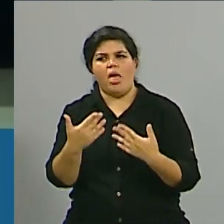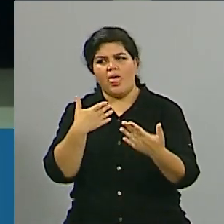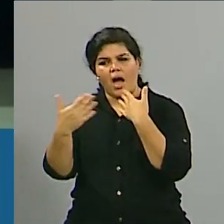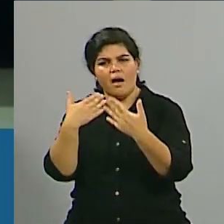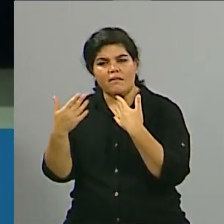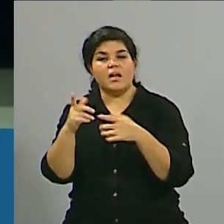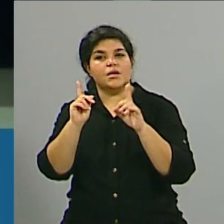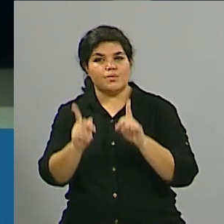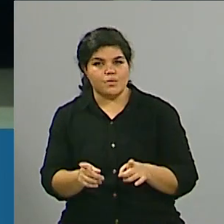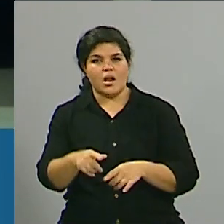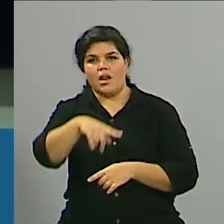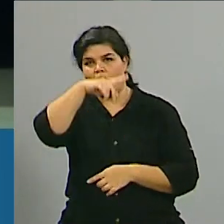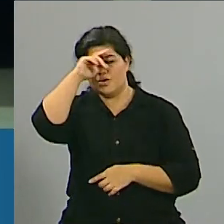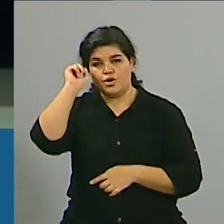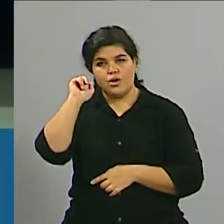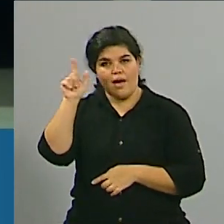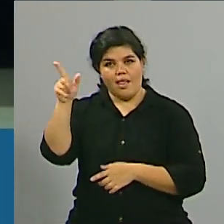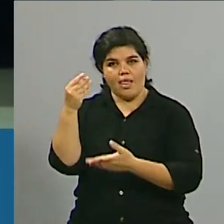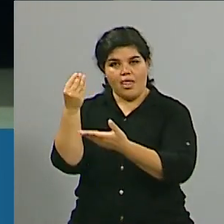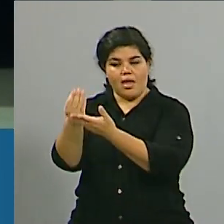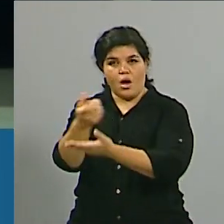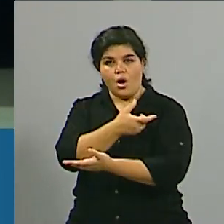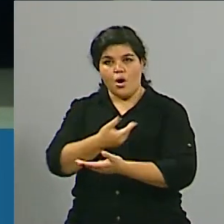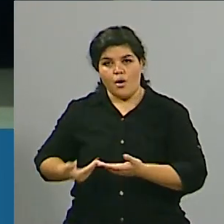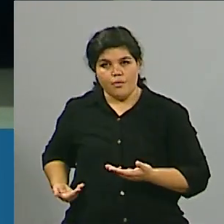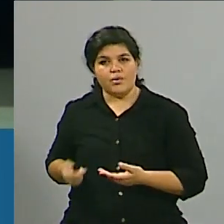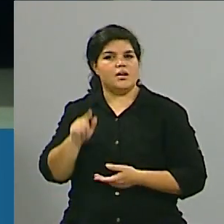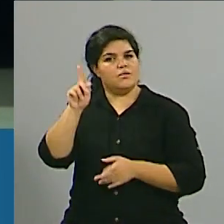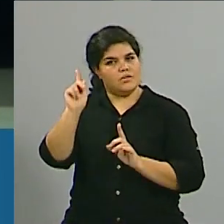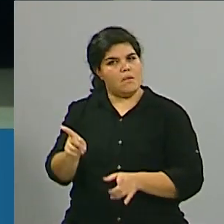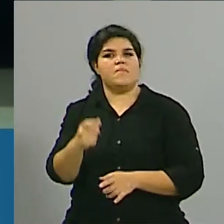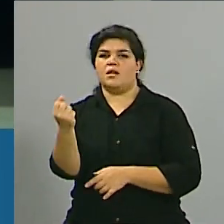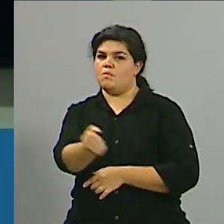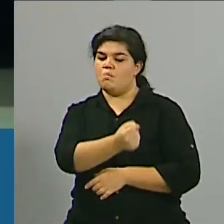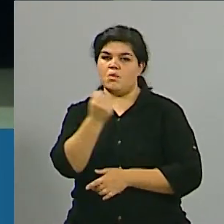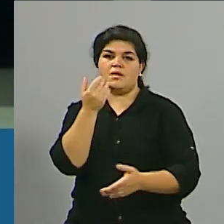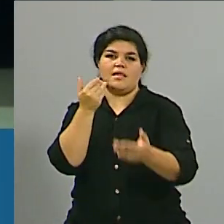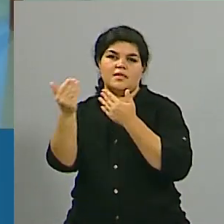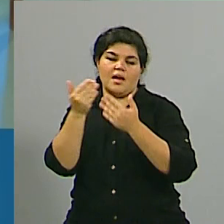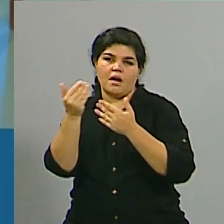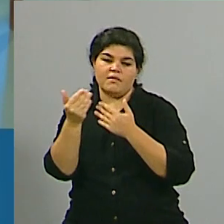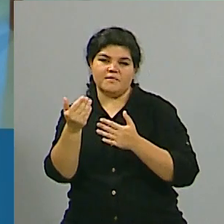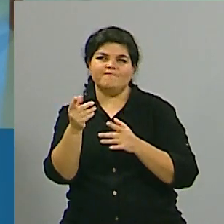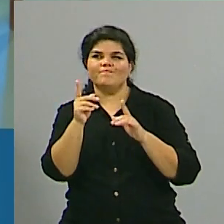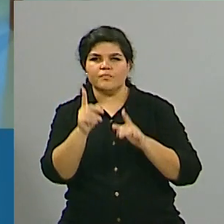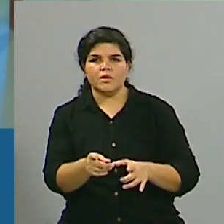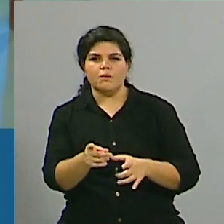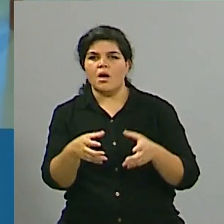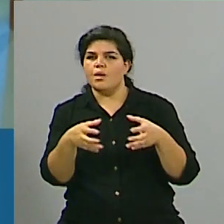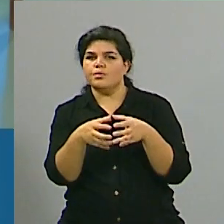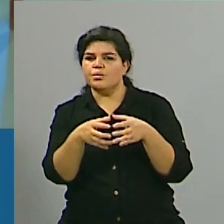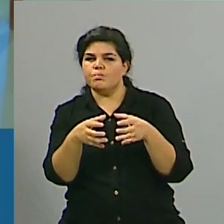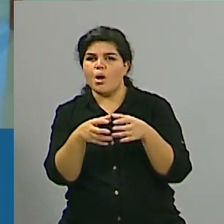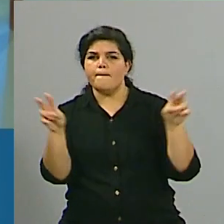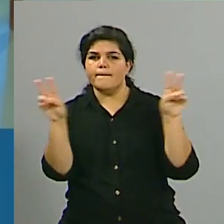por una cuestión electoralista y de posicionamientos hacia adentro de lo que es el peronismo. Como se ha digregado tal forma, han ido